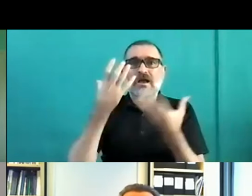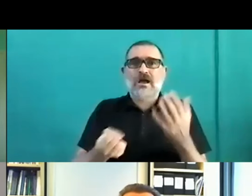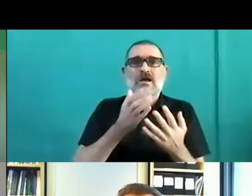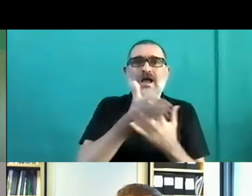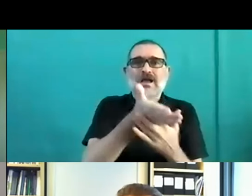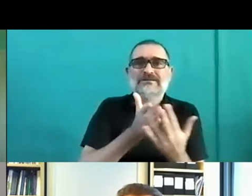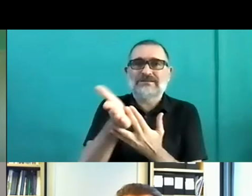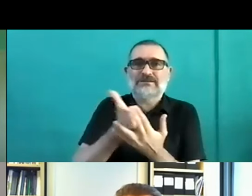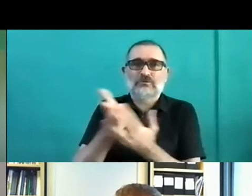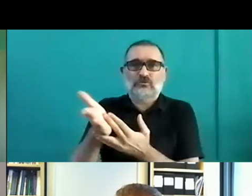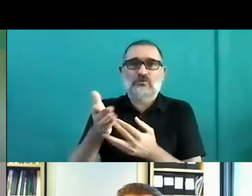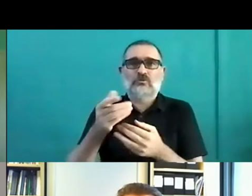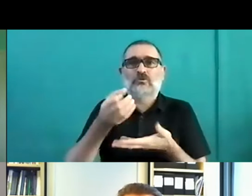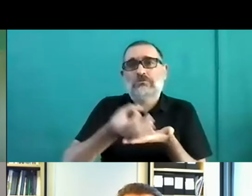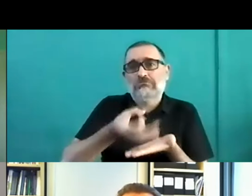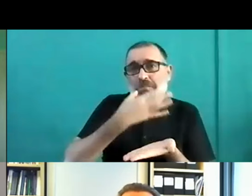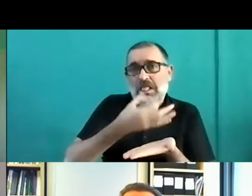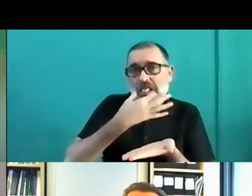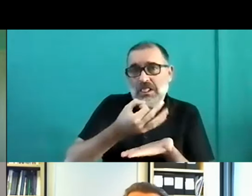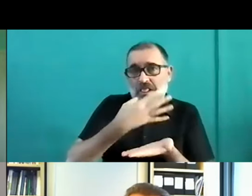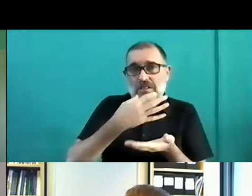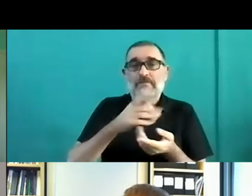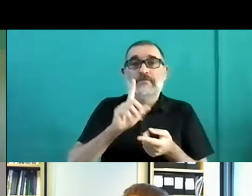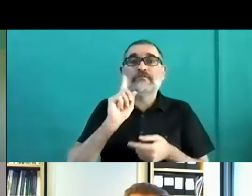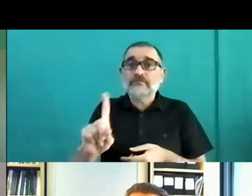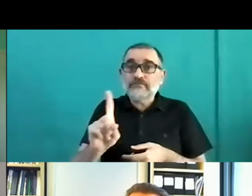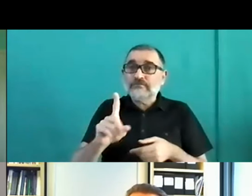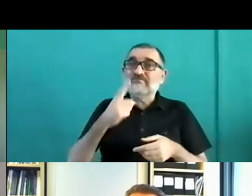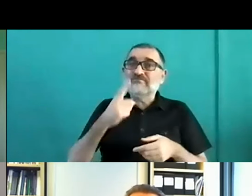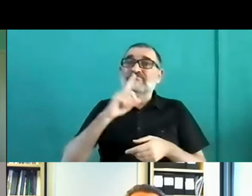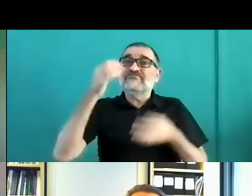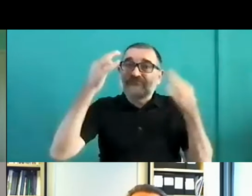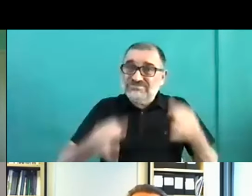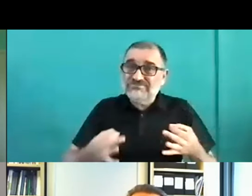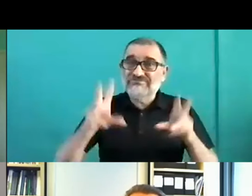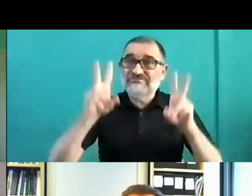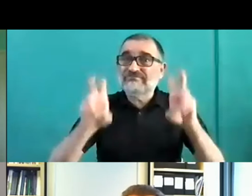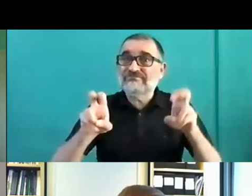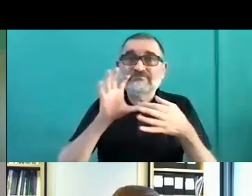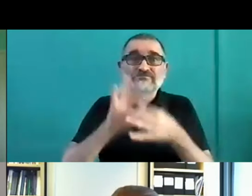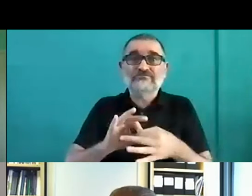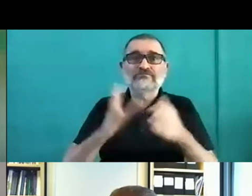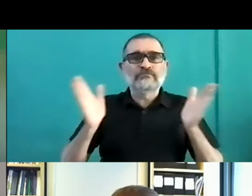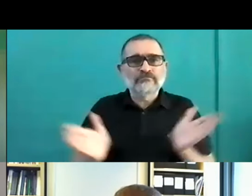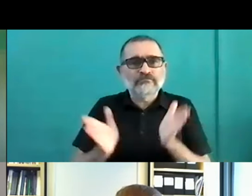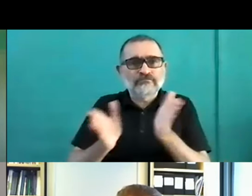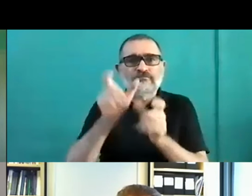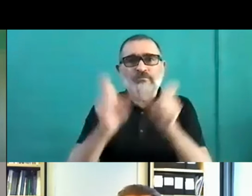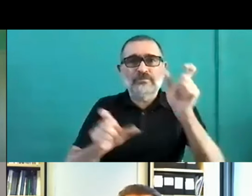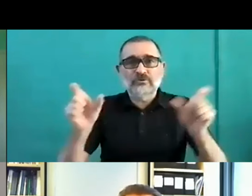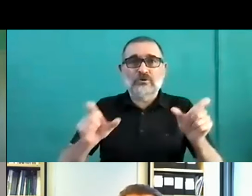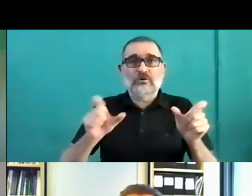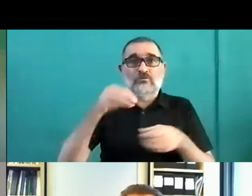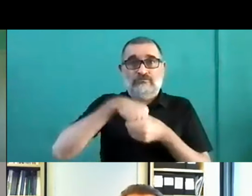hay barreras y dificultades. Entre los grandes desafíos que enfrentamos, vale la pena